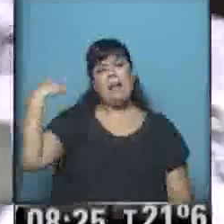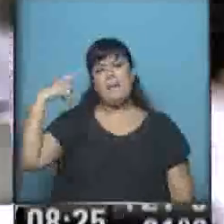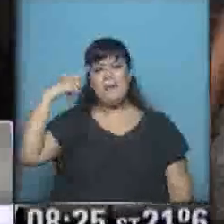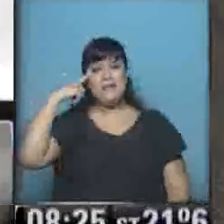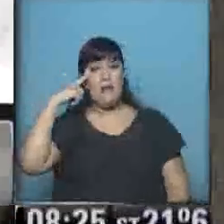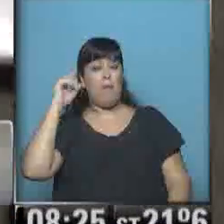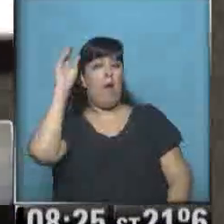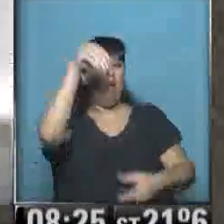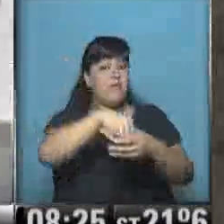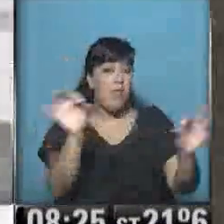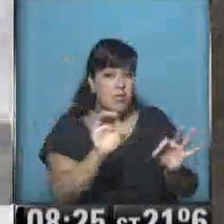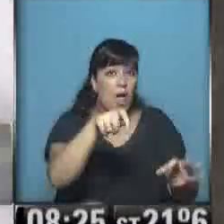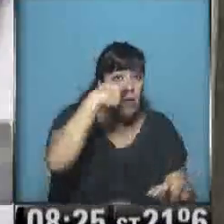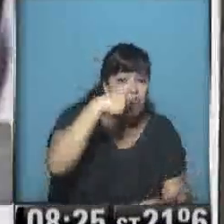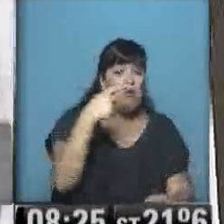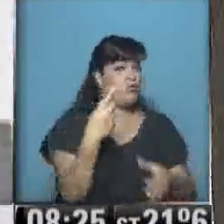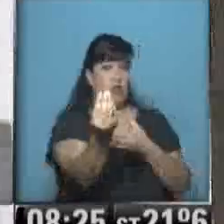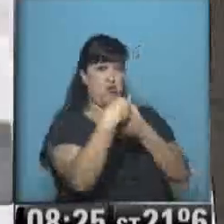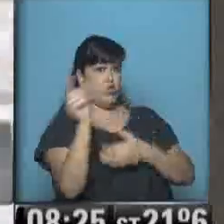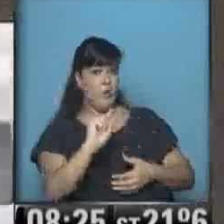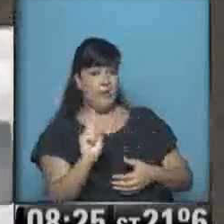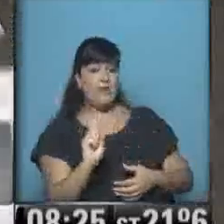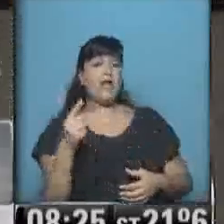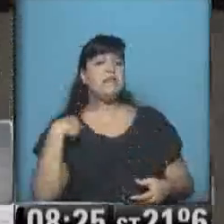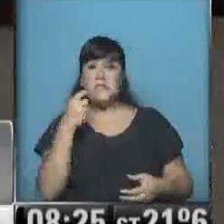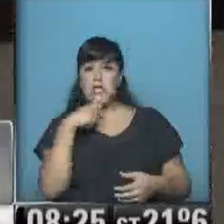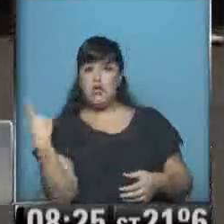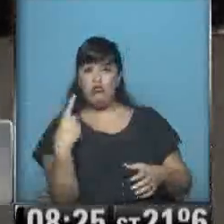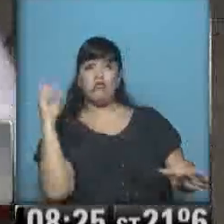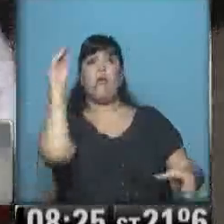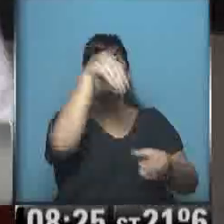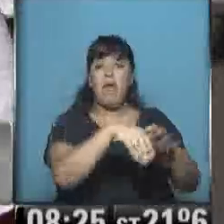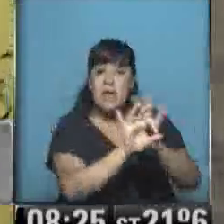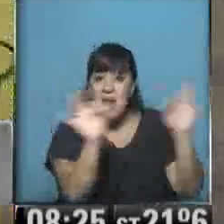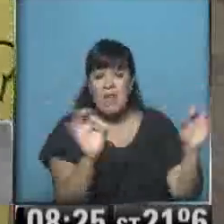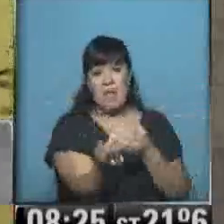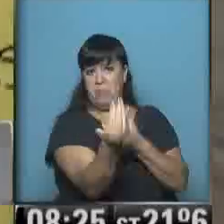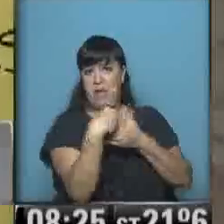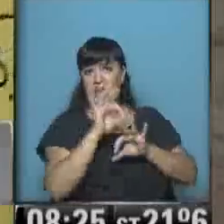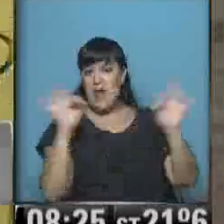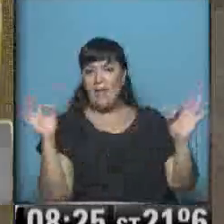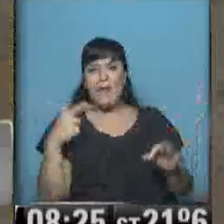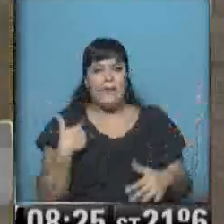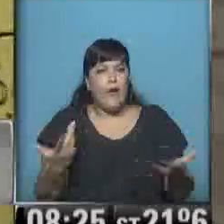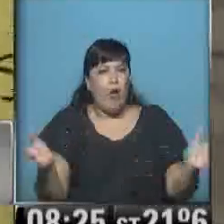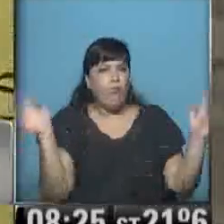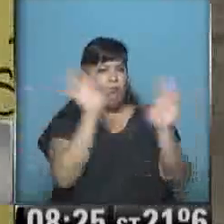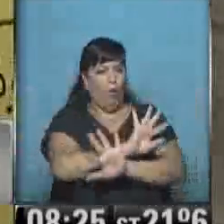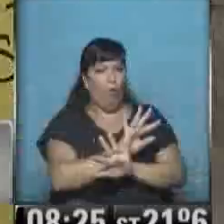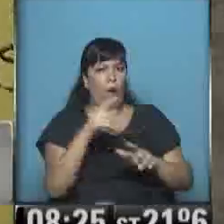nos metiéramos con el narco, ellos no se metían con nosotros. Que mientras no nos metiéramos con nadie, nadie se metía con nosotros. Pero bueno,